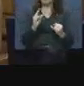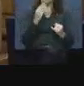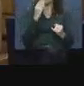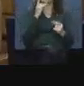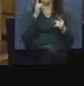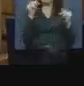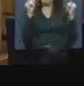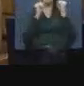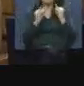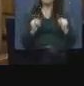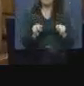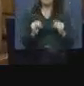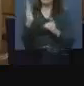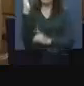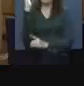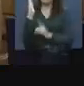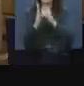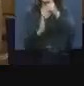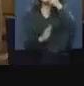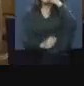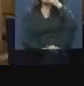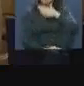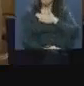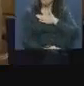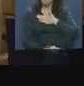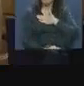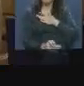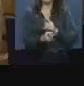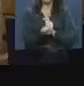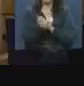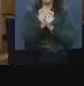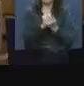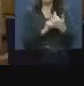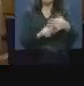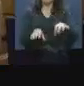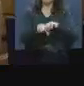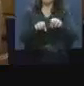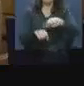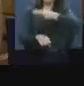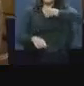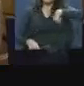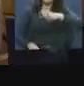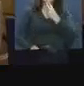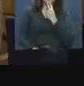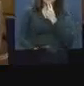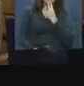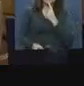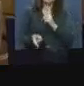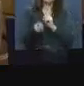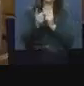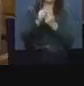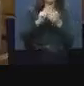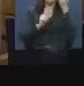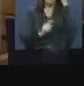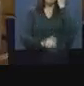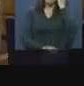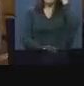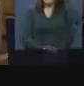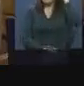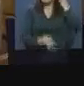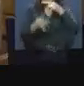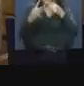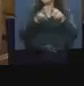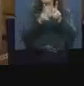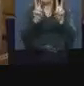un camino de desarrollo humano, un tránsito vital que compromete nuestra existencia hacia un área del saber cualquiera,